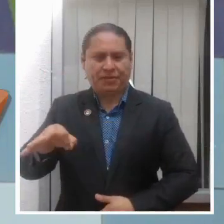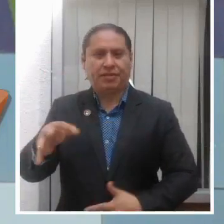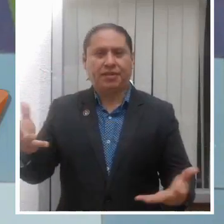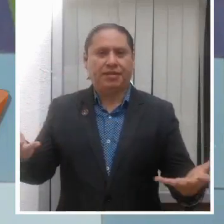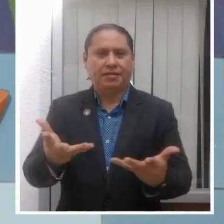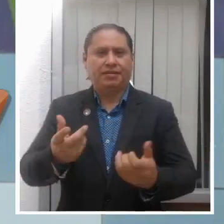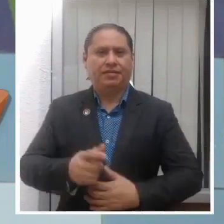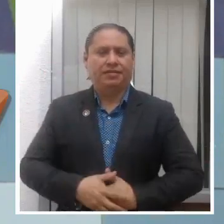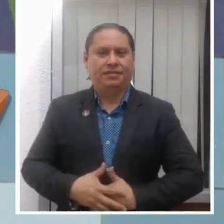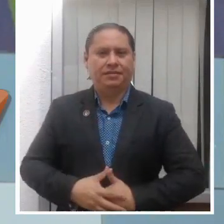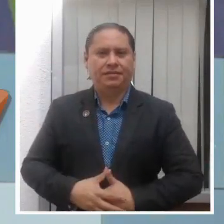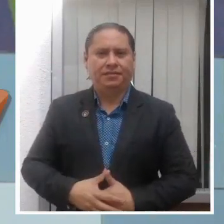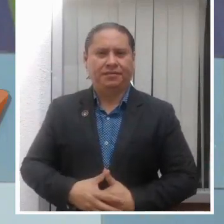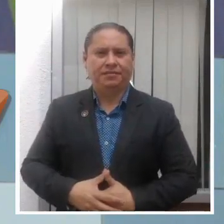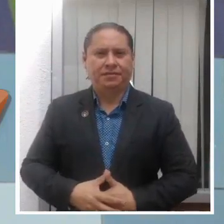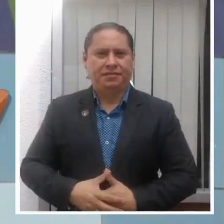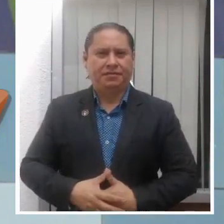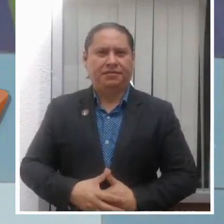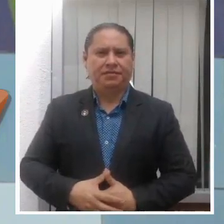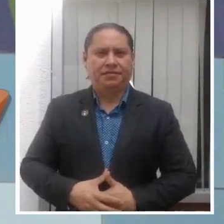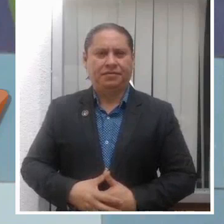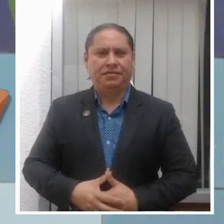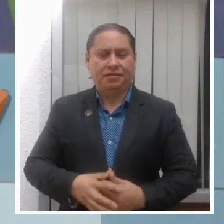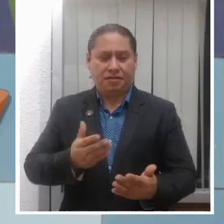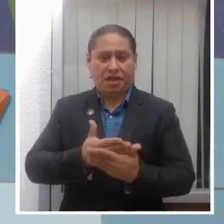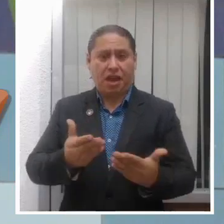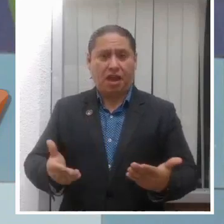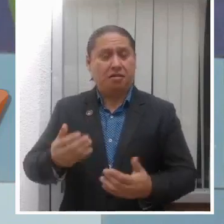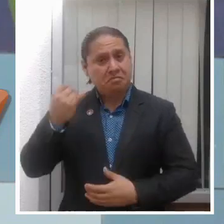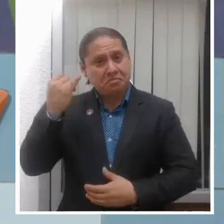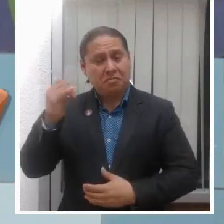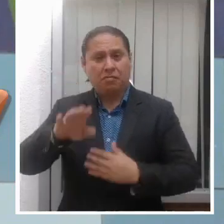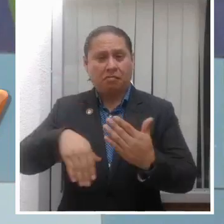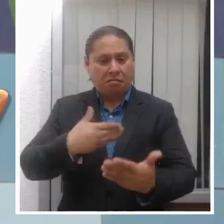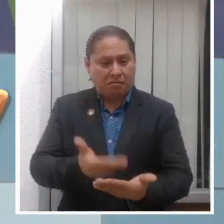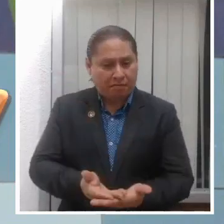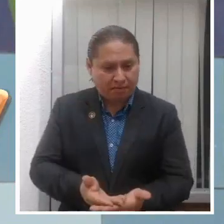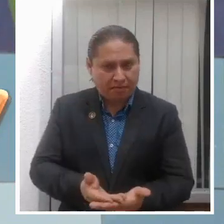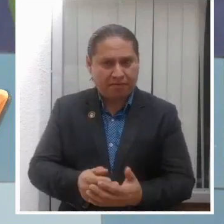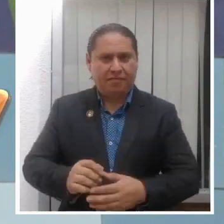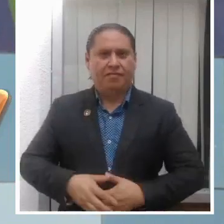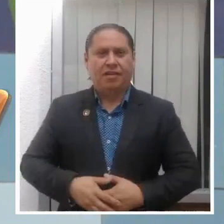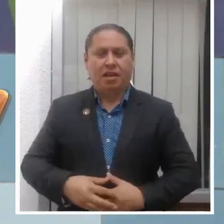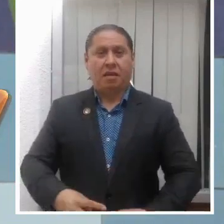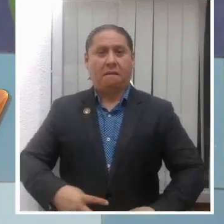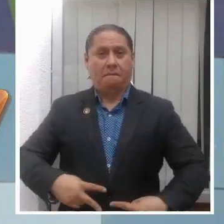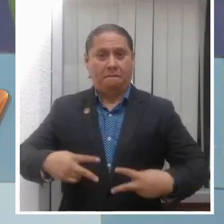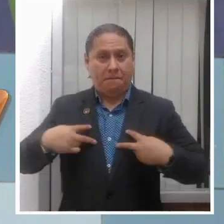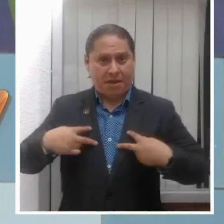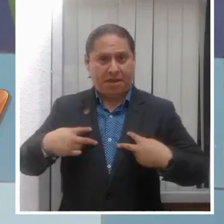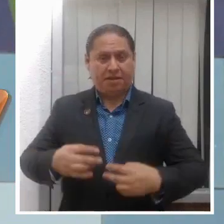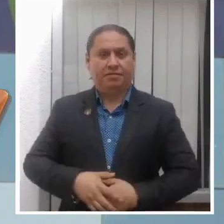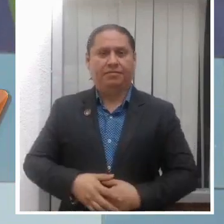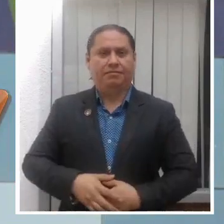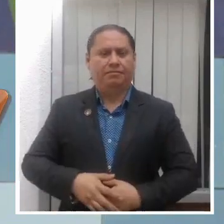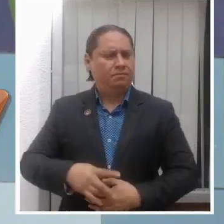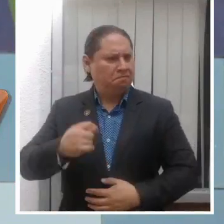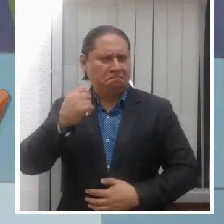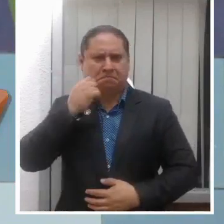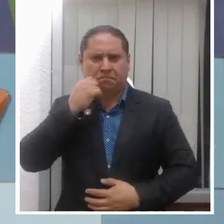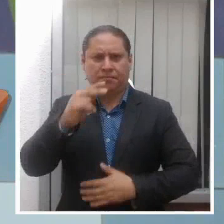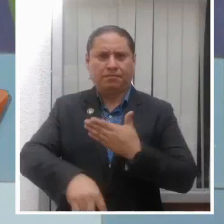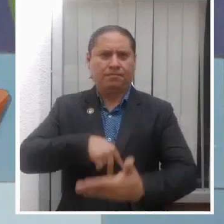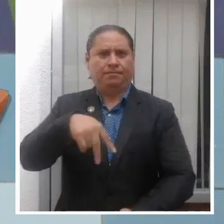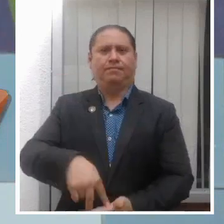lograr. Y si eventualmente se caen en esa carrera llamada vida, vuelvan a